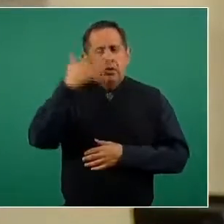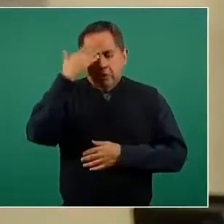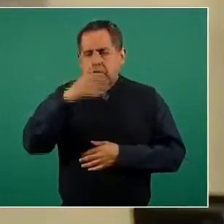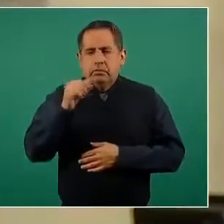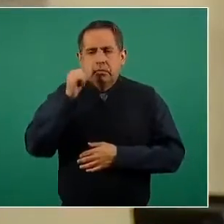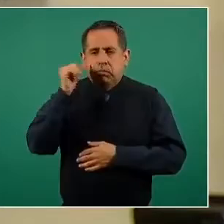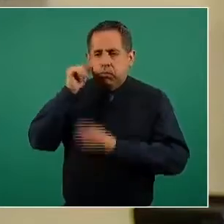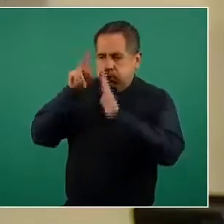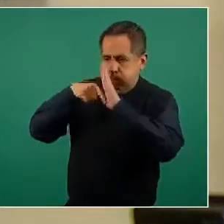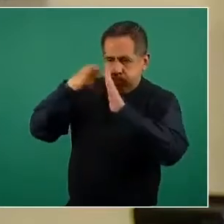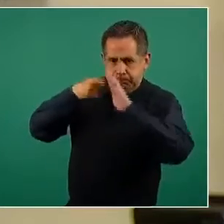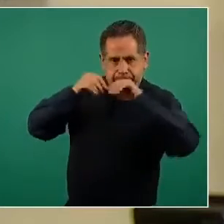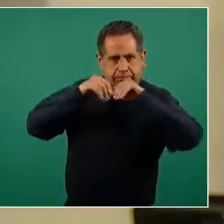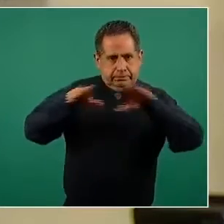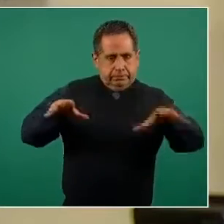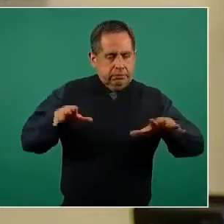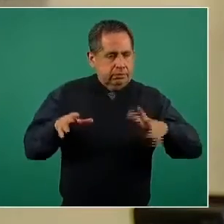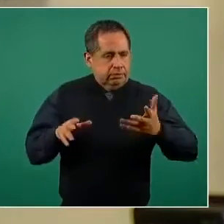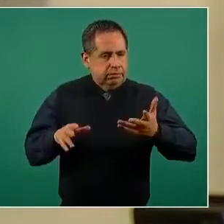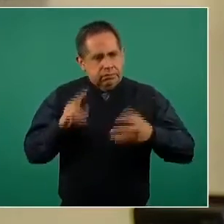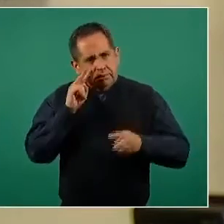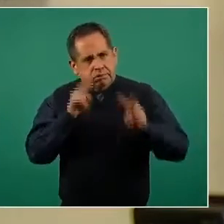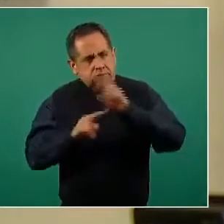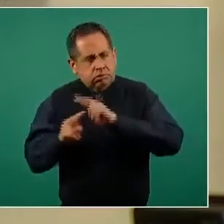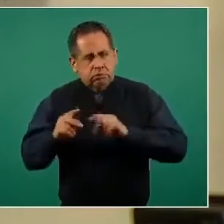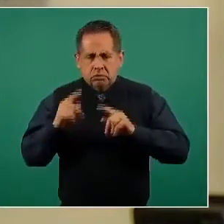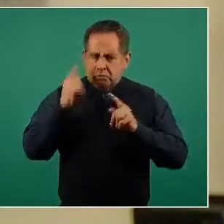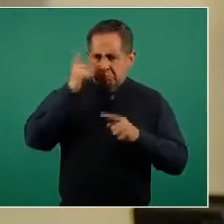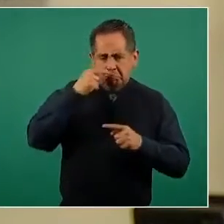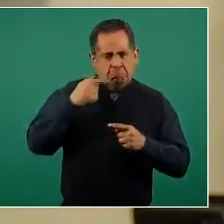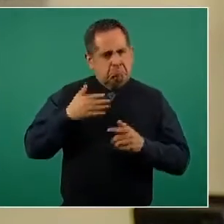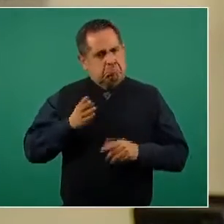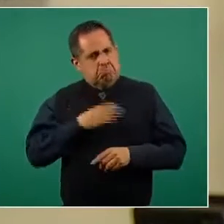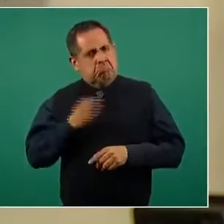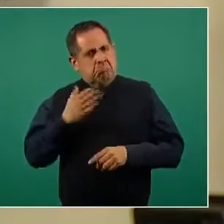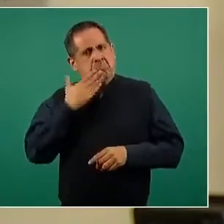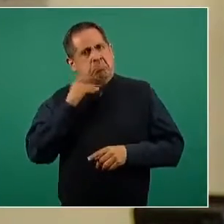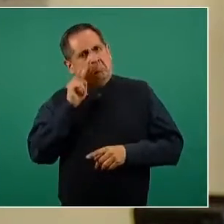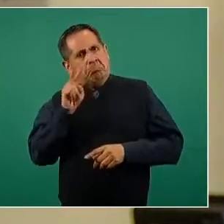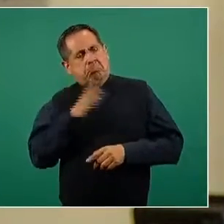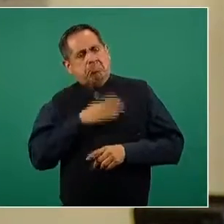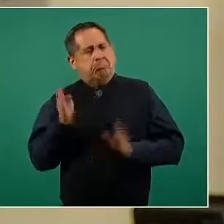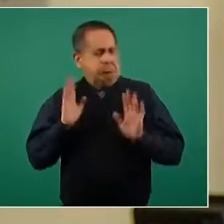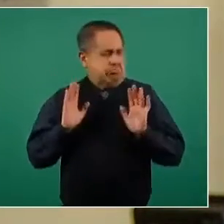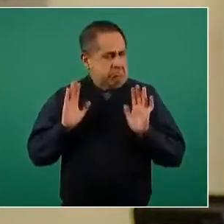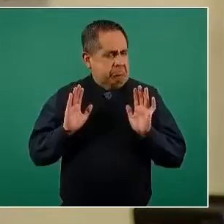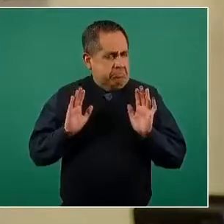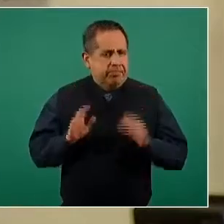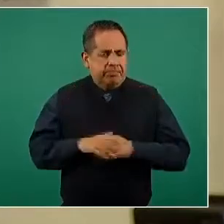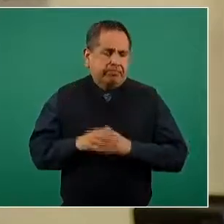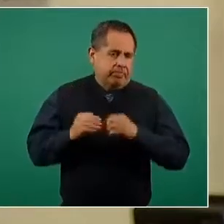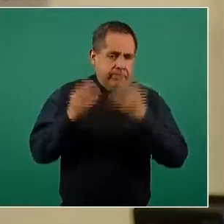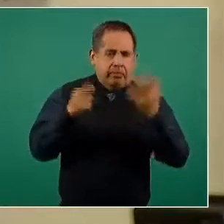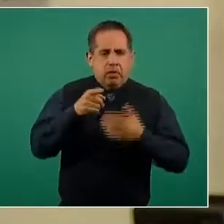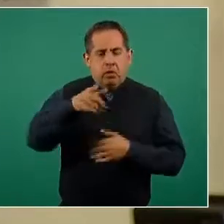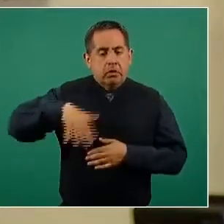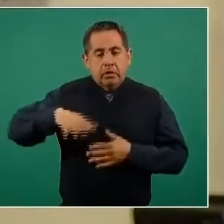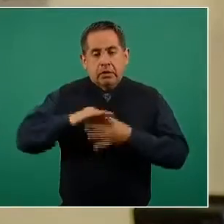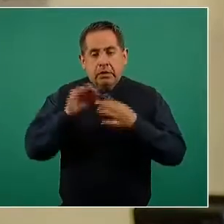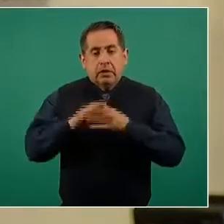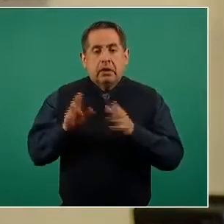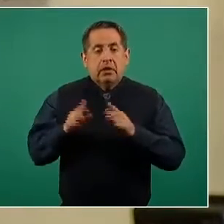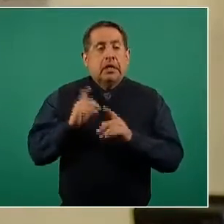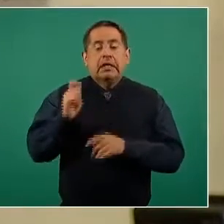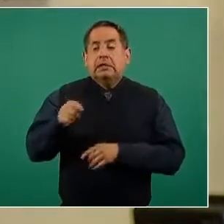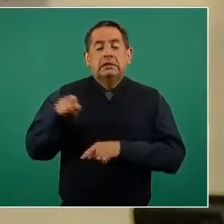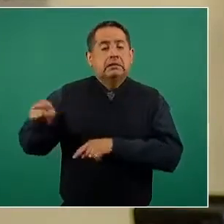ayer que difundió el mandatario, en donde bueno se le ve de buen talante, buen semblante. Bueno, obviamente usted acaba de decir que la alta médica la